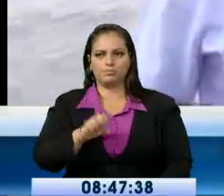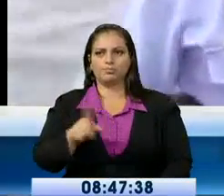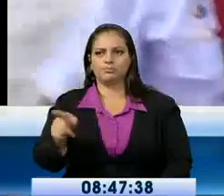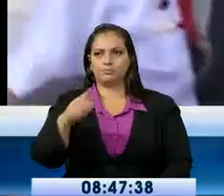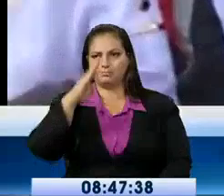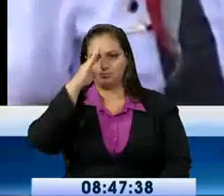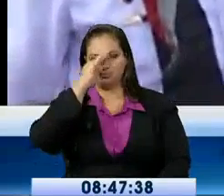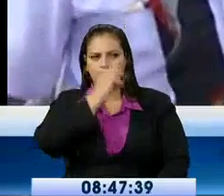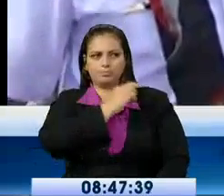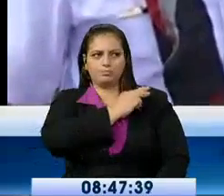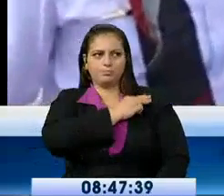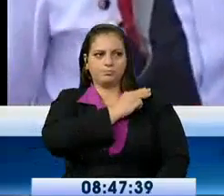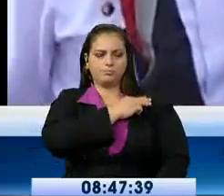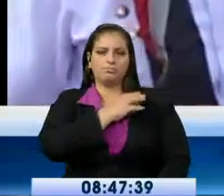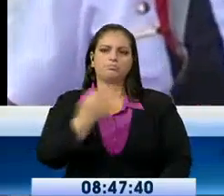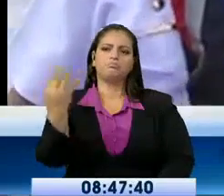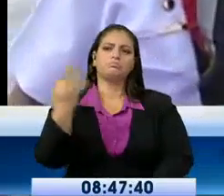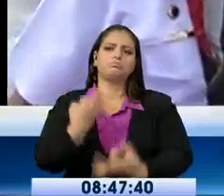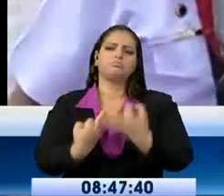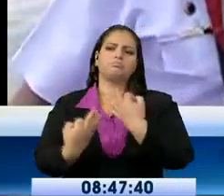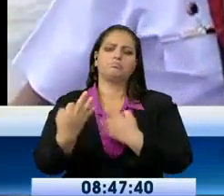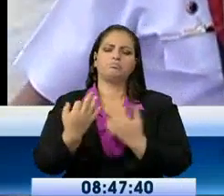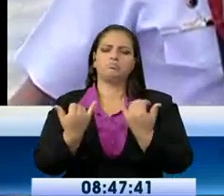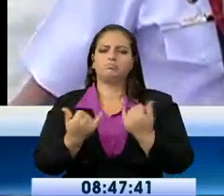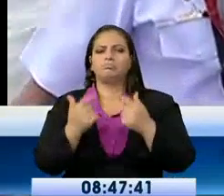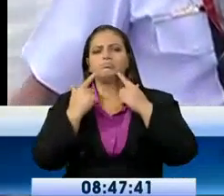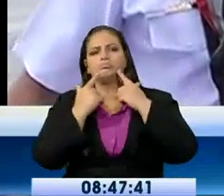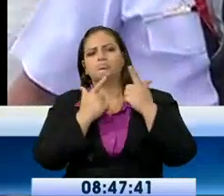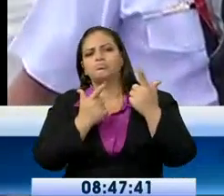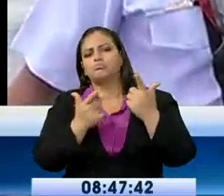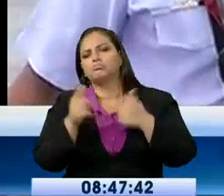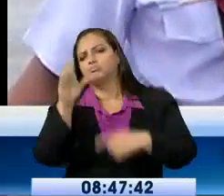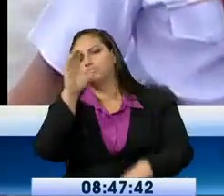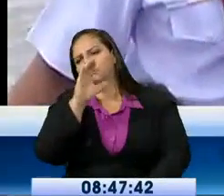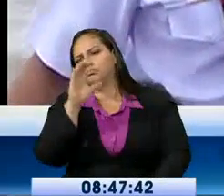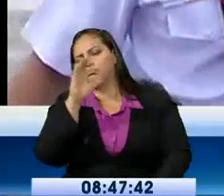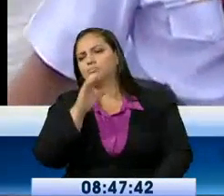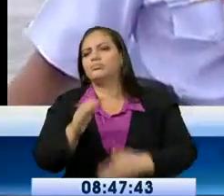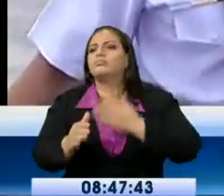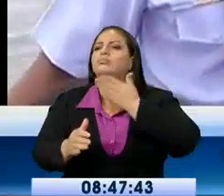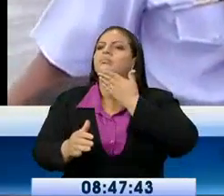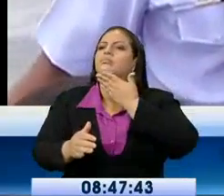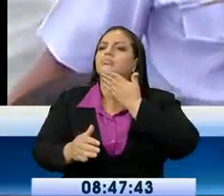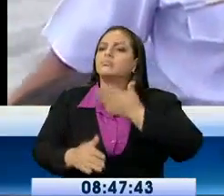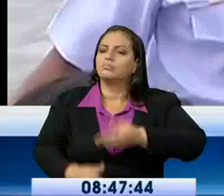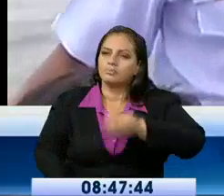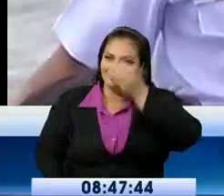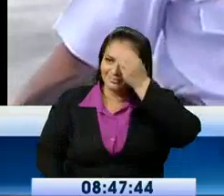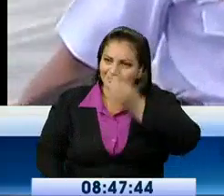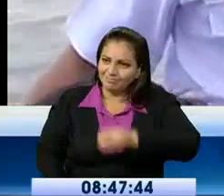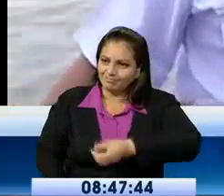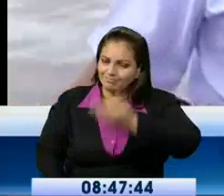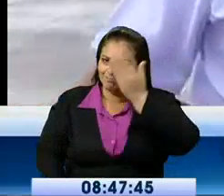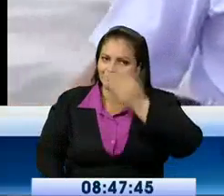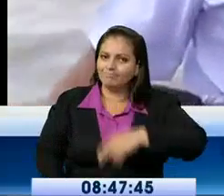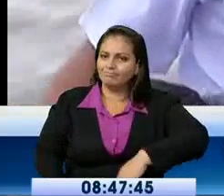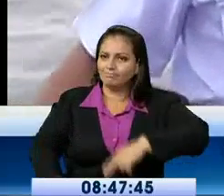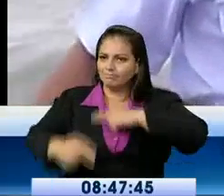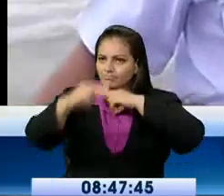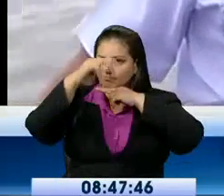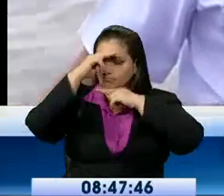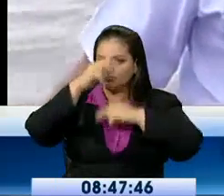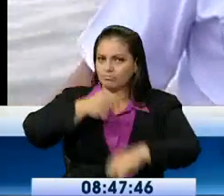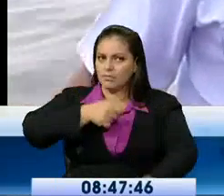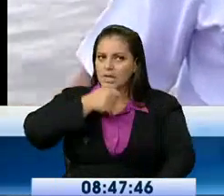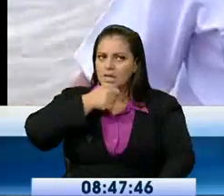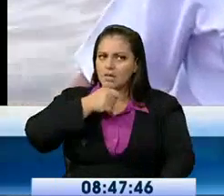a brindar un poco más de luces en torno a esta actividad que estamos desarrollando la mañana de hoy. Capitán, bienvenido. Buen día. Estamos en vivo y en directo. Detállenos en qué consiste esta tarea que